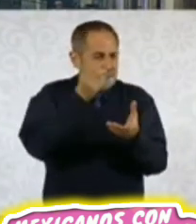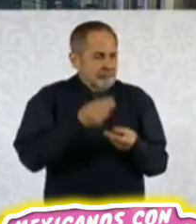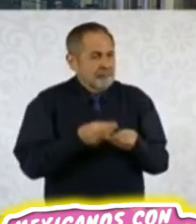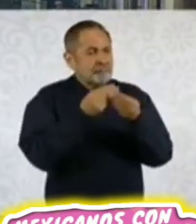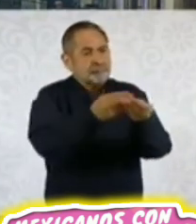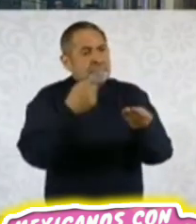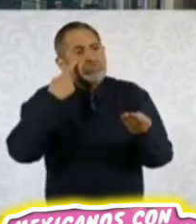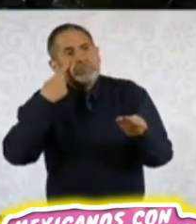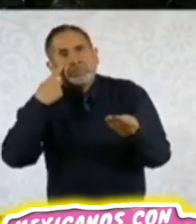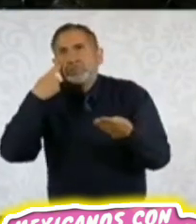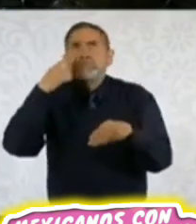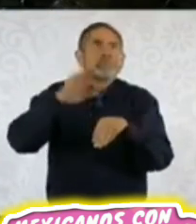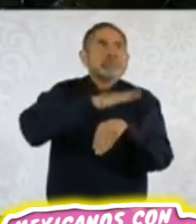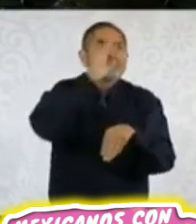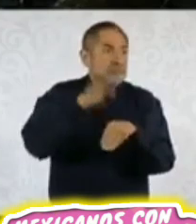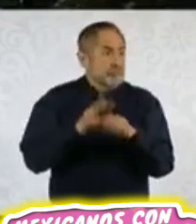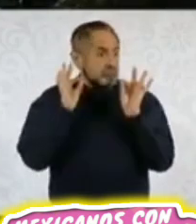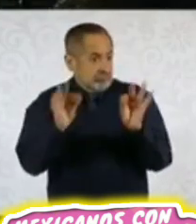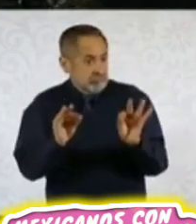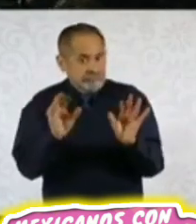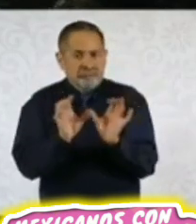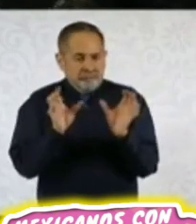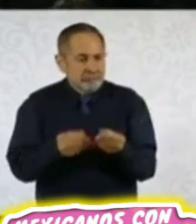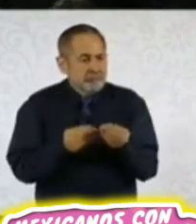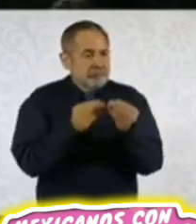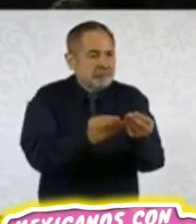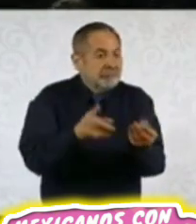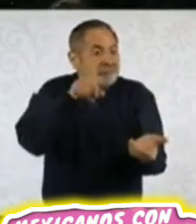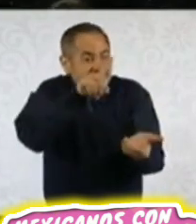para solventar algunas de sus